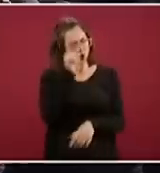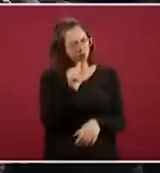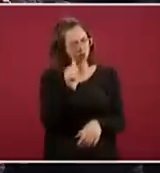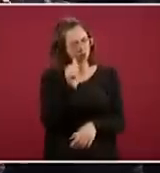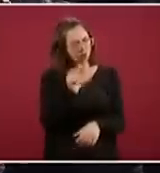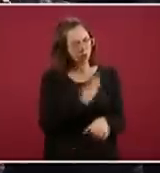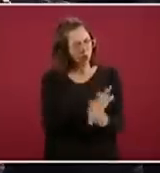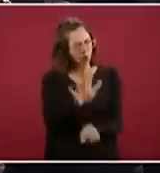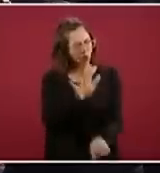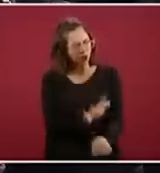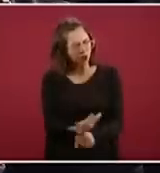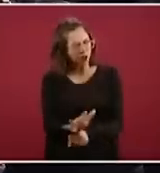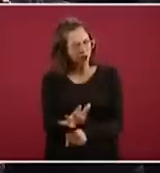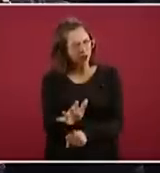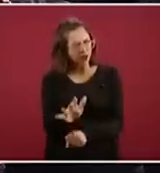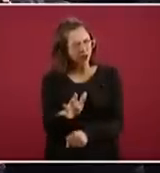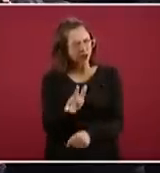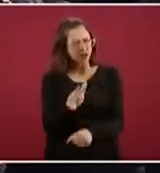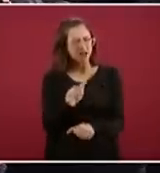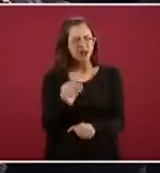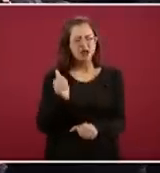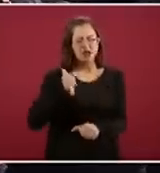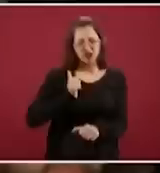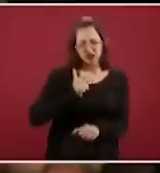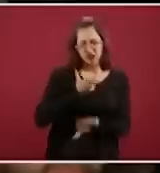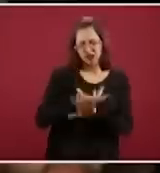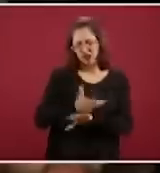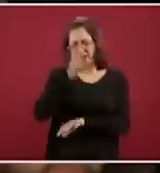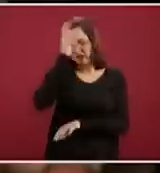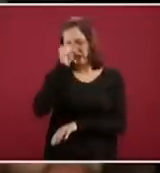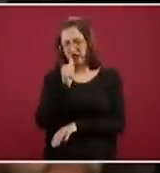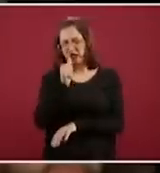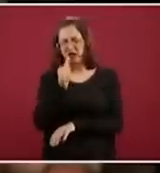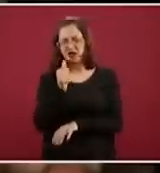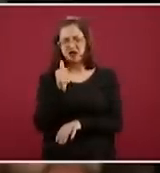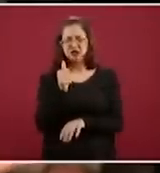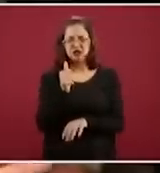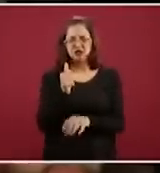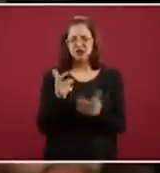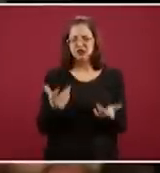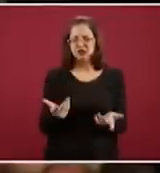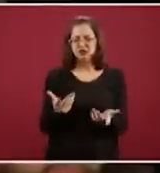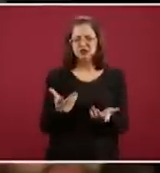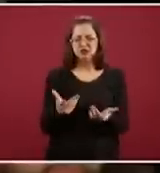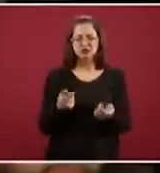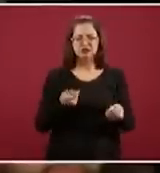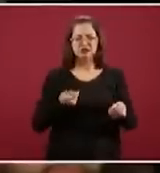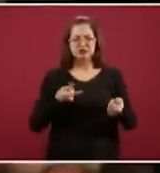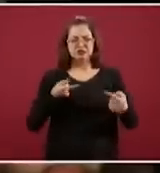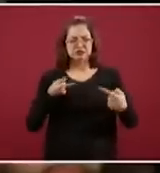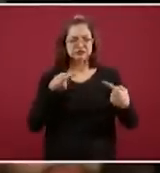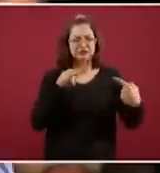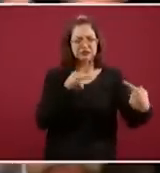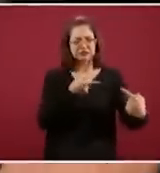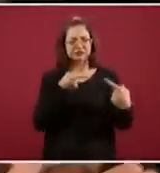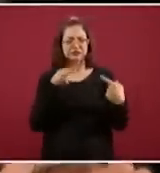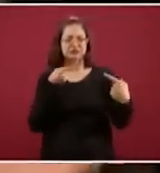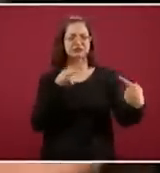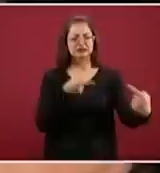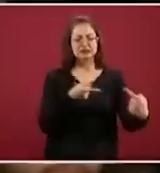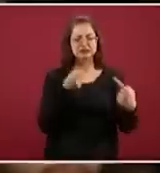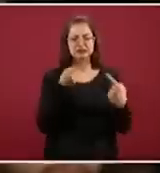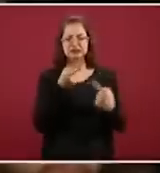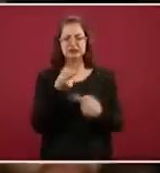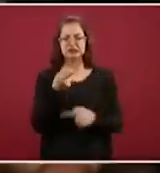Canadá, México y Estados Unidos con respecto a lo del tratado? Que, bueno, finalmente ha sido un estire y afloja, amenazas de parte